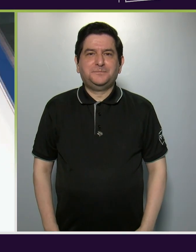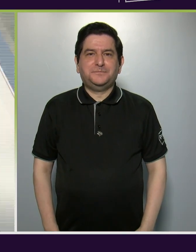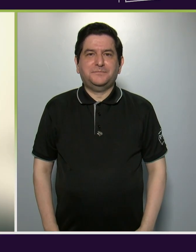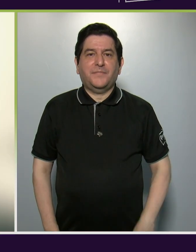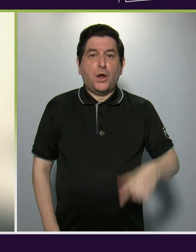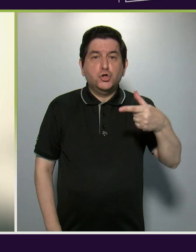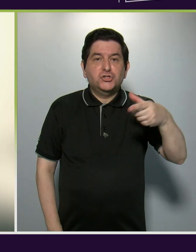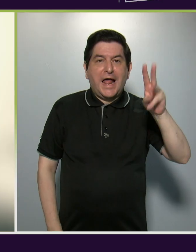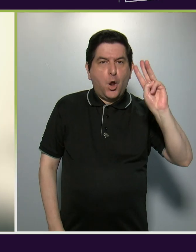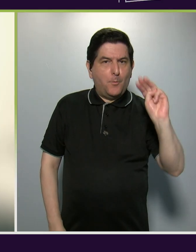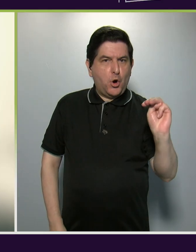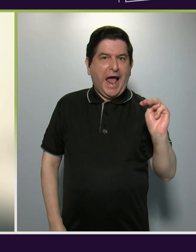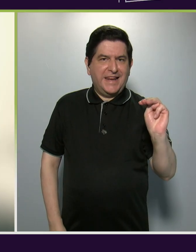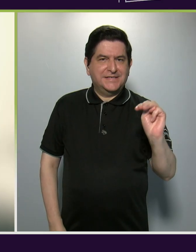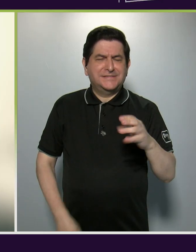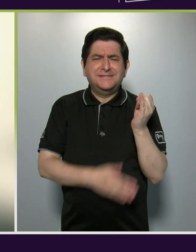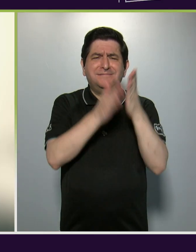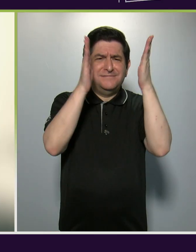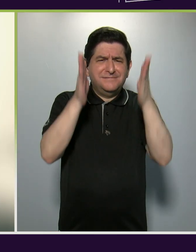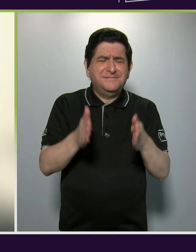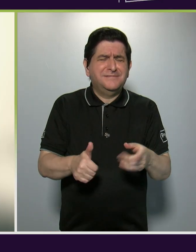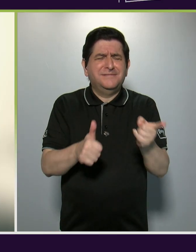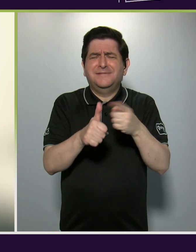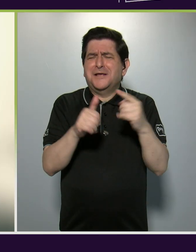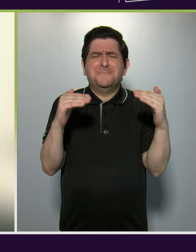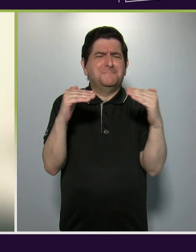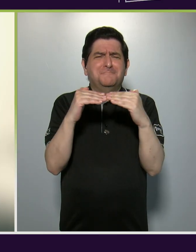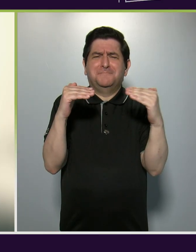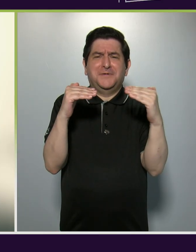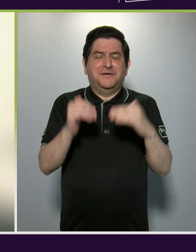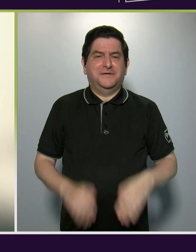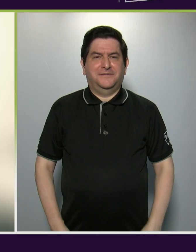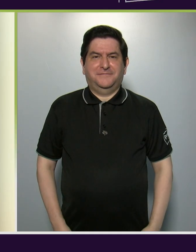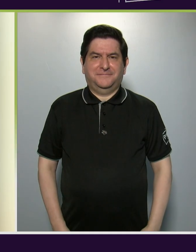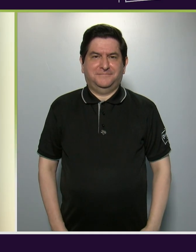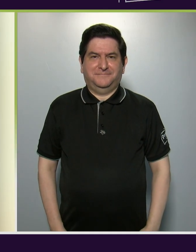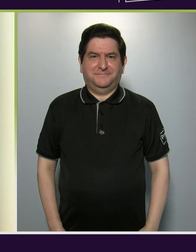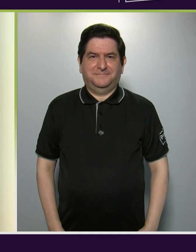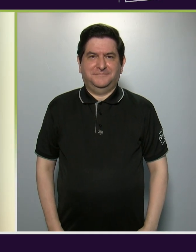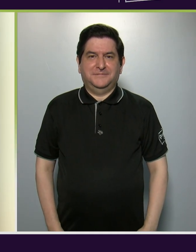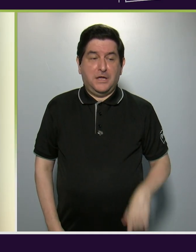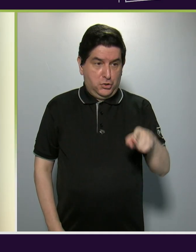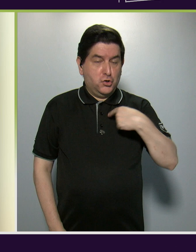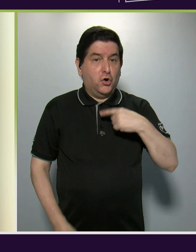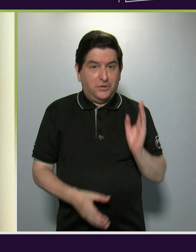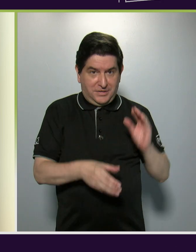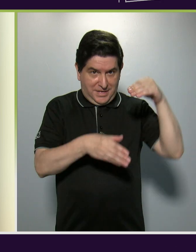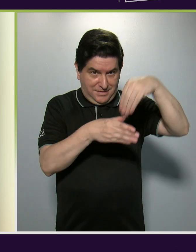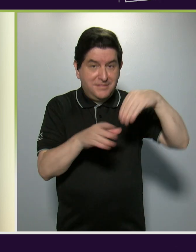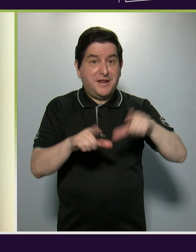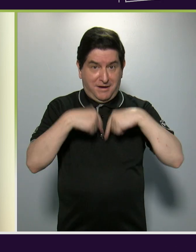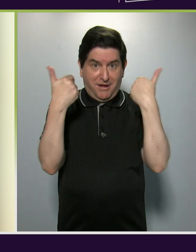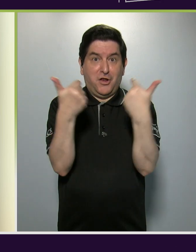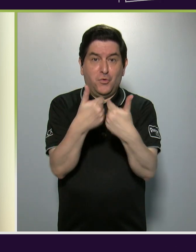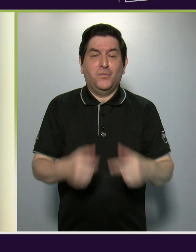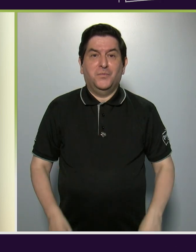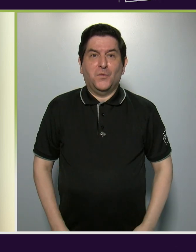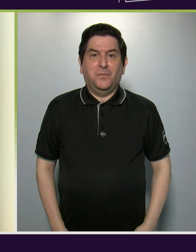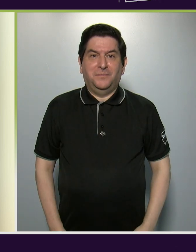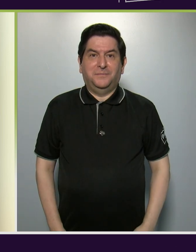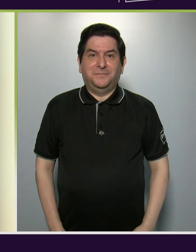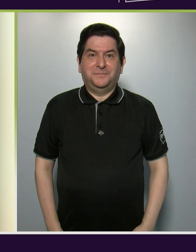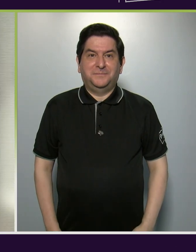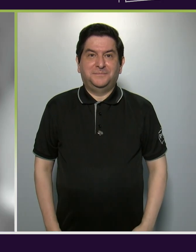Gonzalo Morales. Eran dibujantes de primerísima calidad, y ahí me metí yo en ese grupo. Éramos